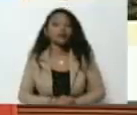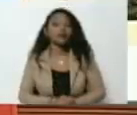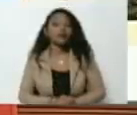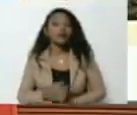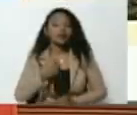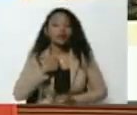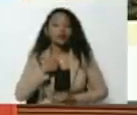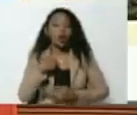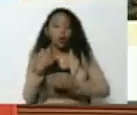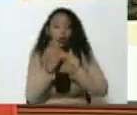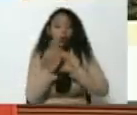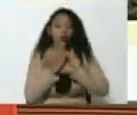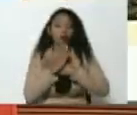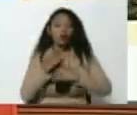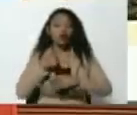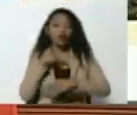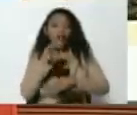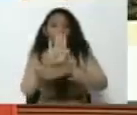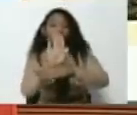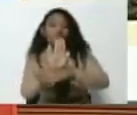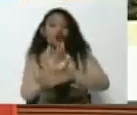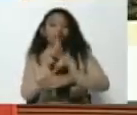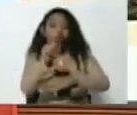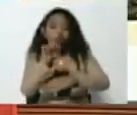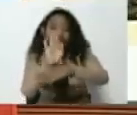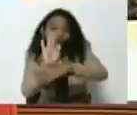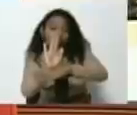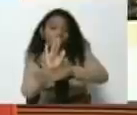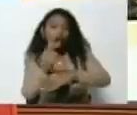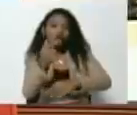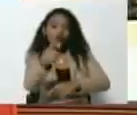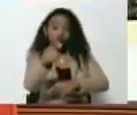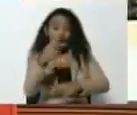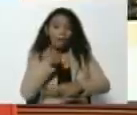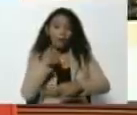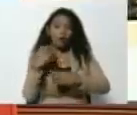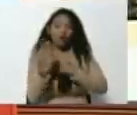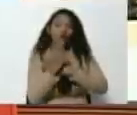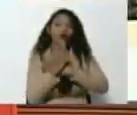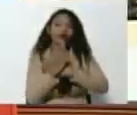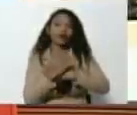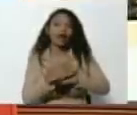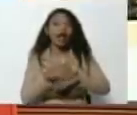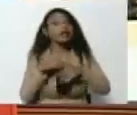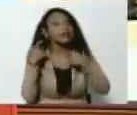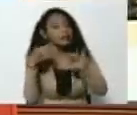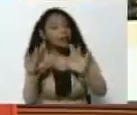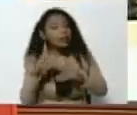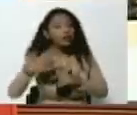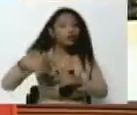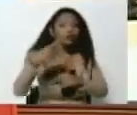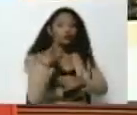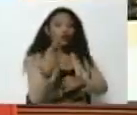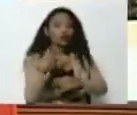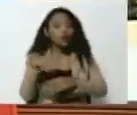cuido, yo te cuido. Si tú te cuidas, tú me cuidas. Así que, ¡cuidémonos!